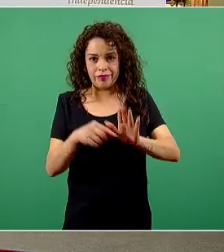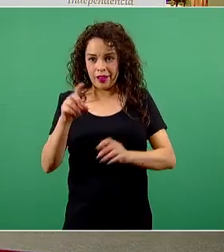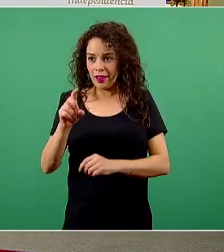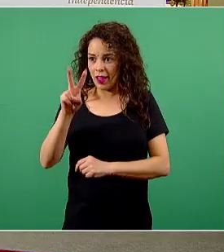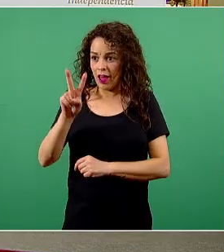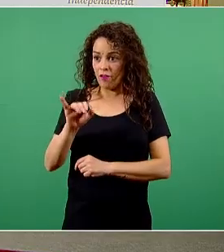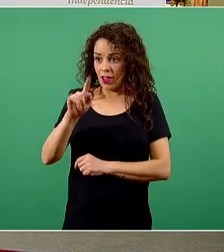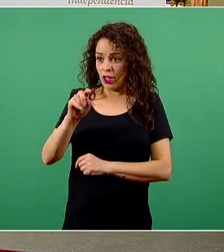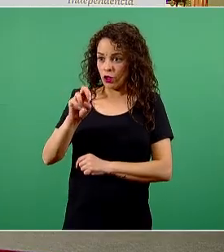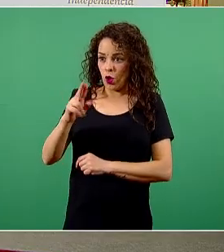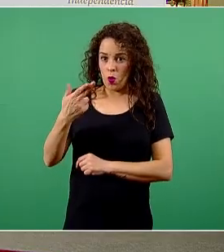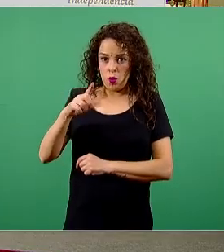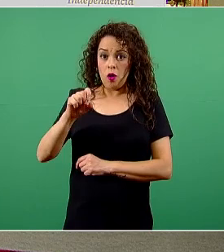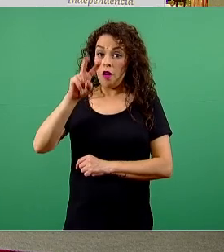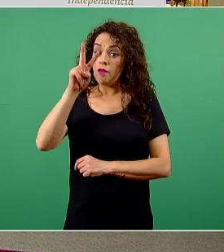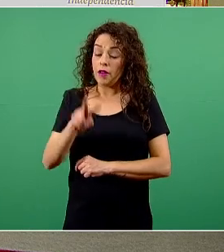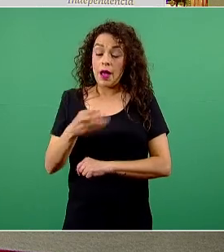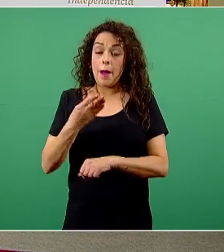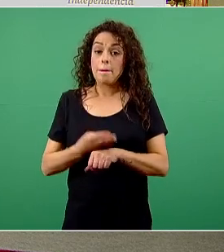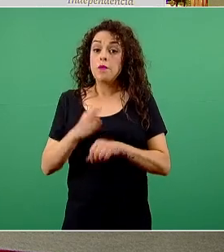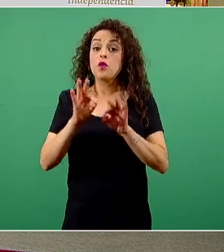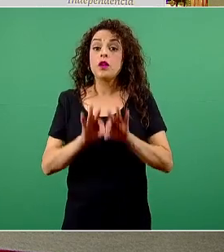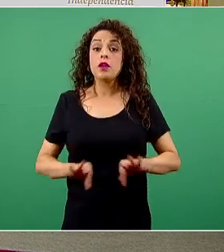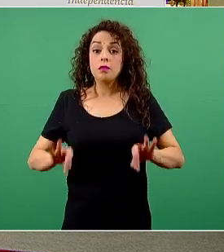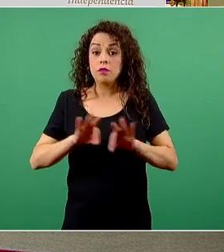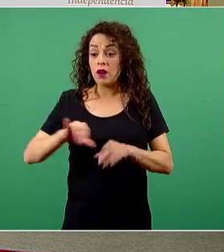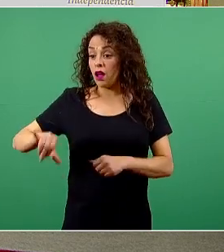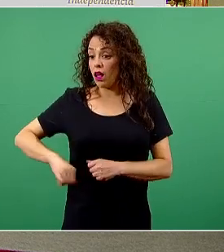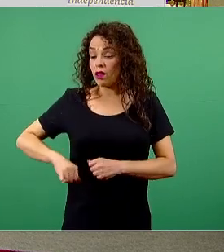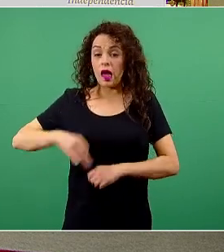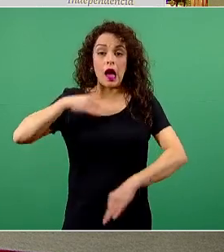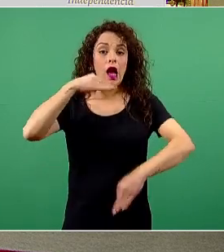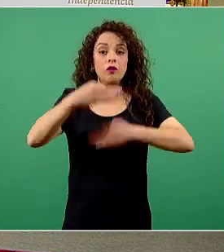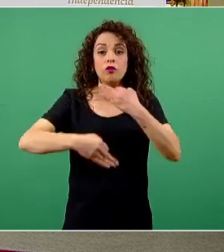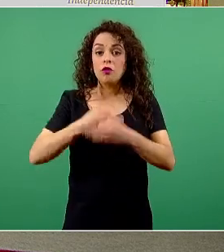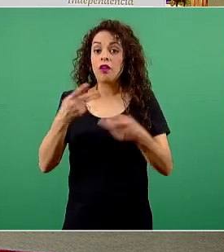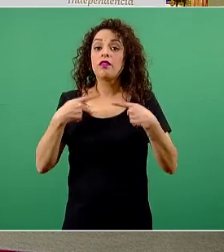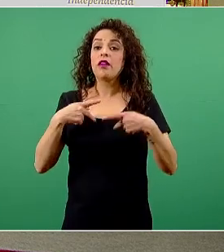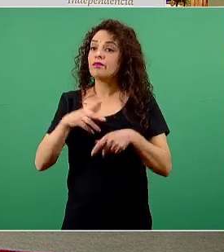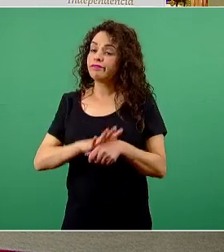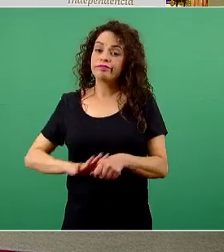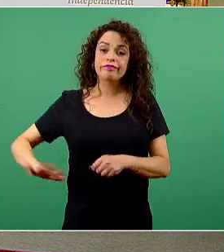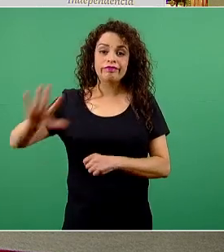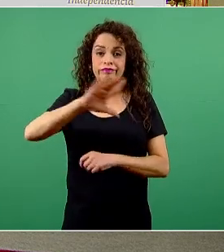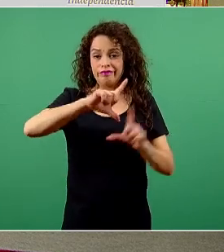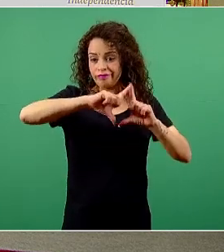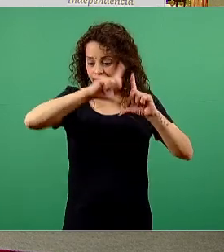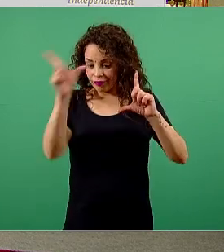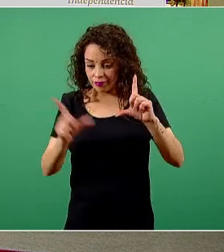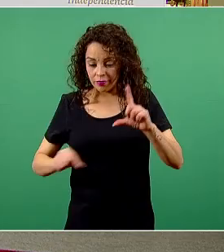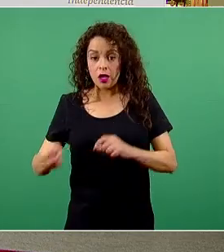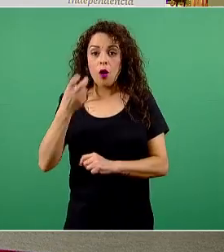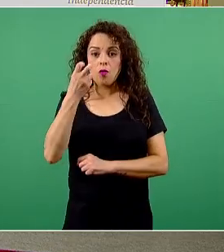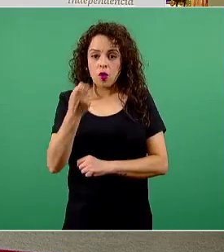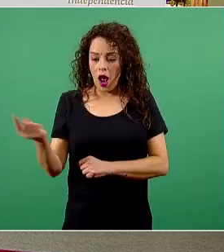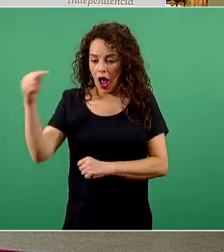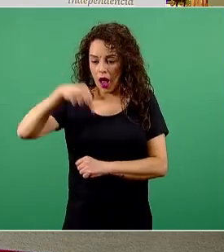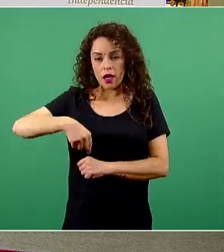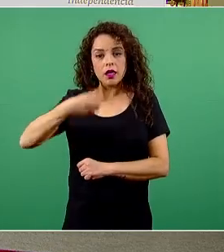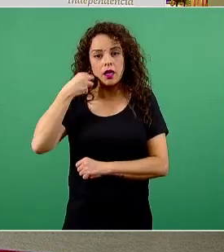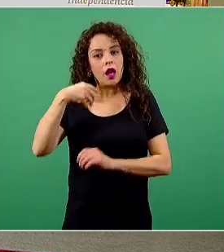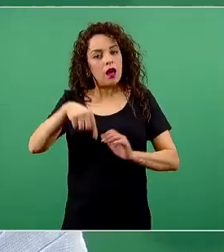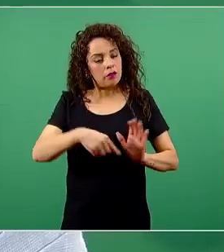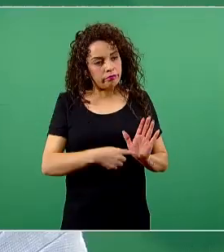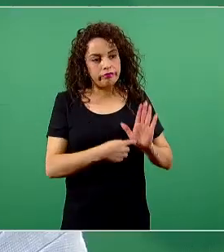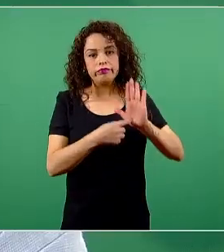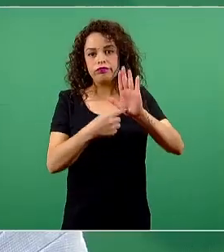que es relevante y es de interés público general. Lo trajimos por eso aquí a la conferencia, tenemos el gusto